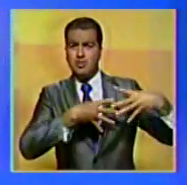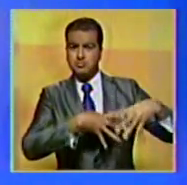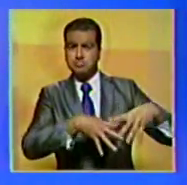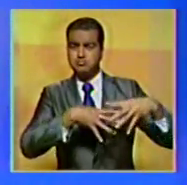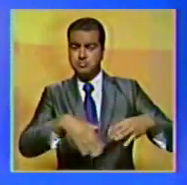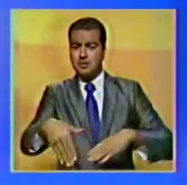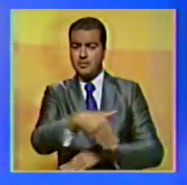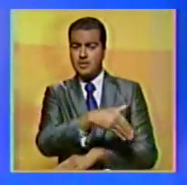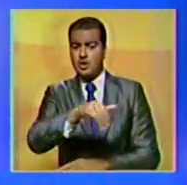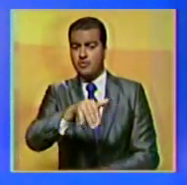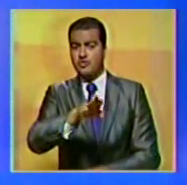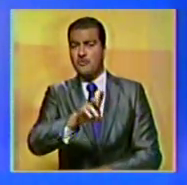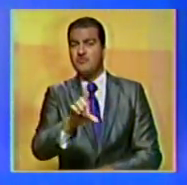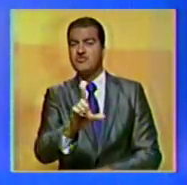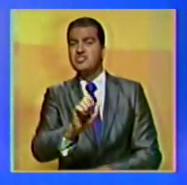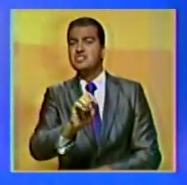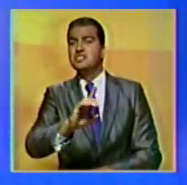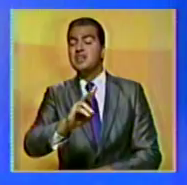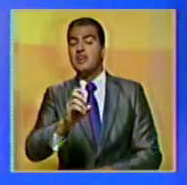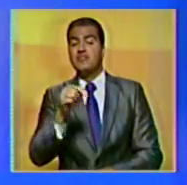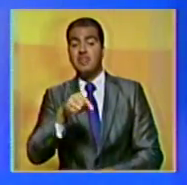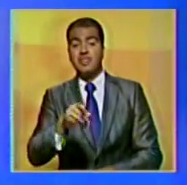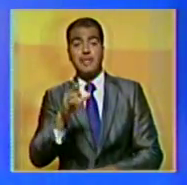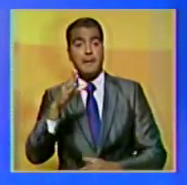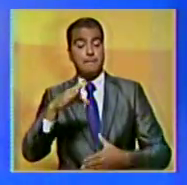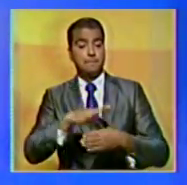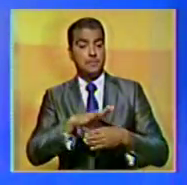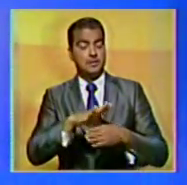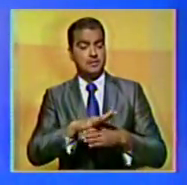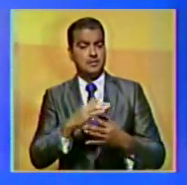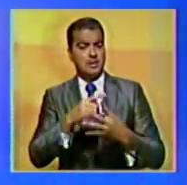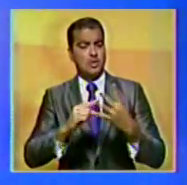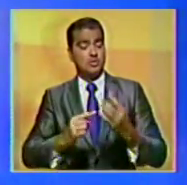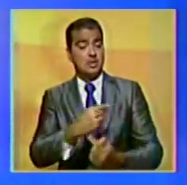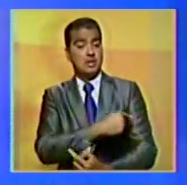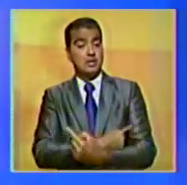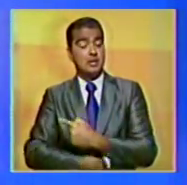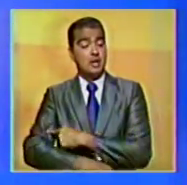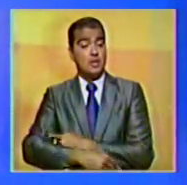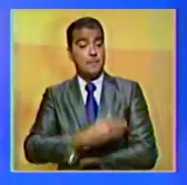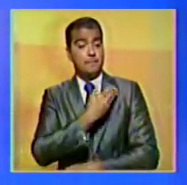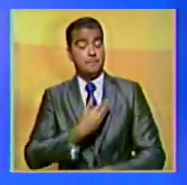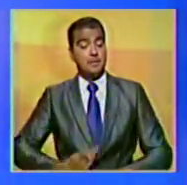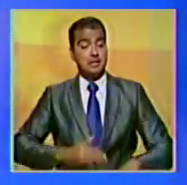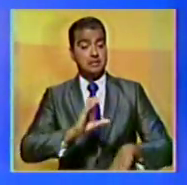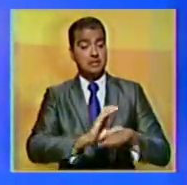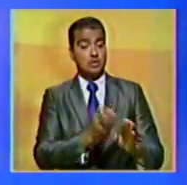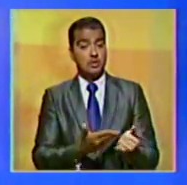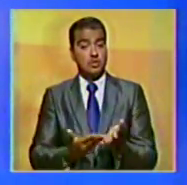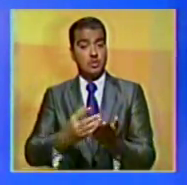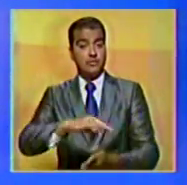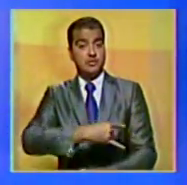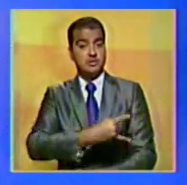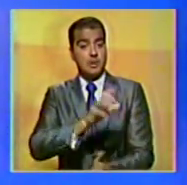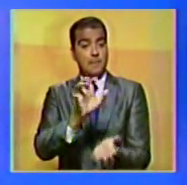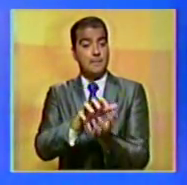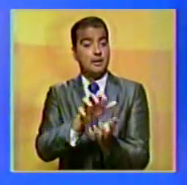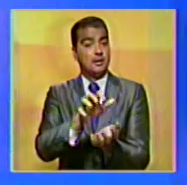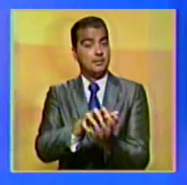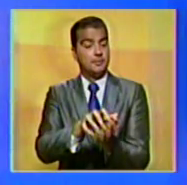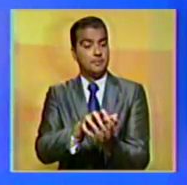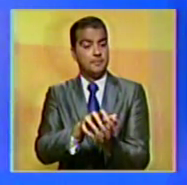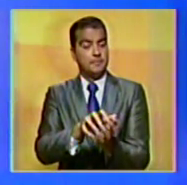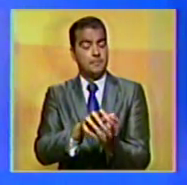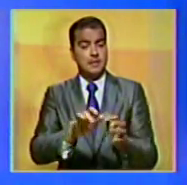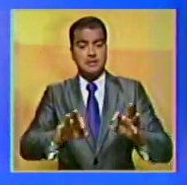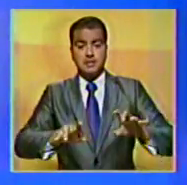en la avenida Jóbito Villalba de Por la Mar este martes. En el hecho resultó herido el presidente del Centro de Estudiantes de la Universidad de Margarita y